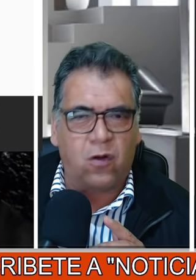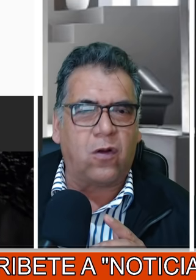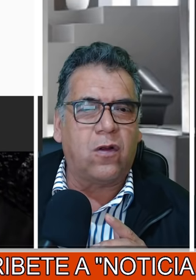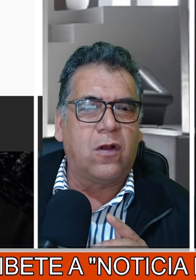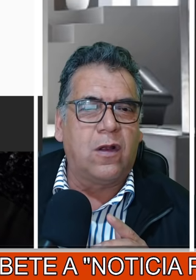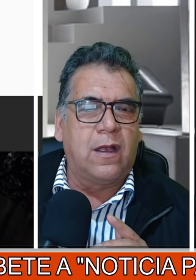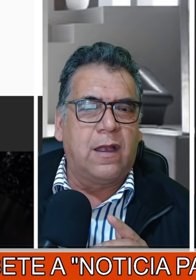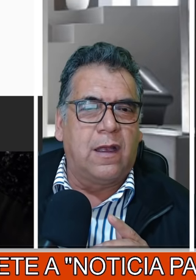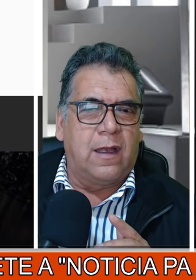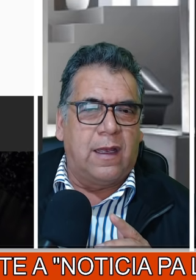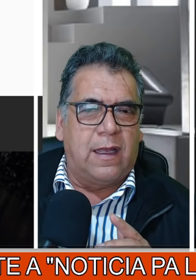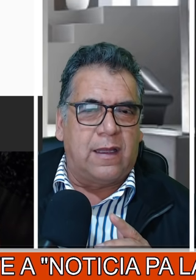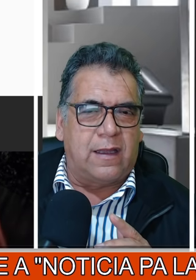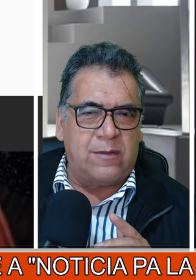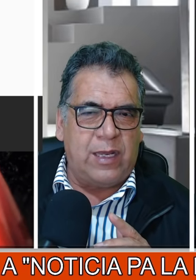adquirido.